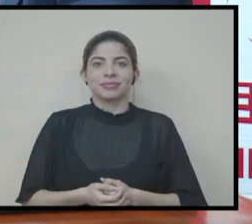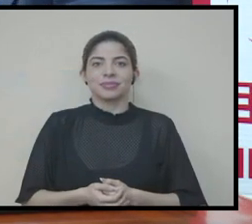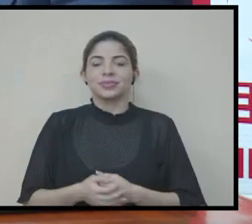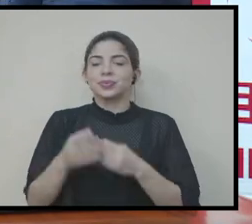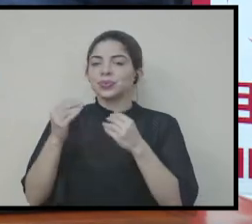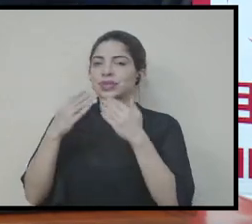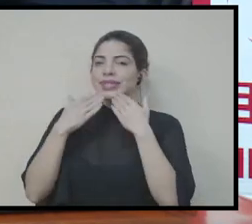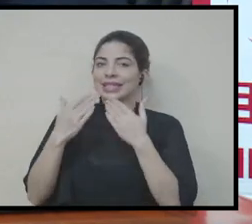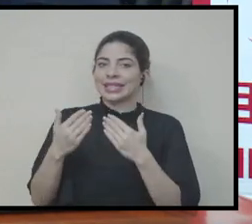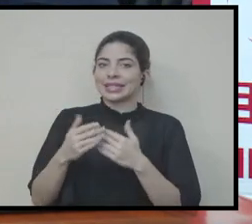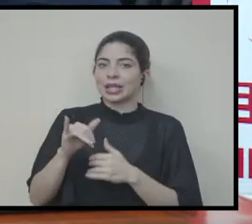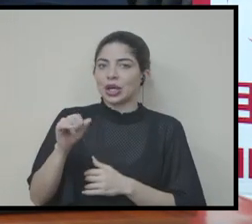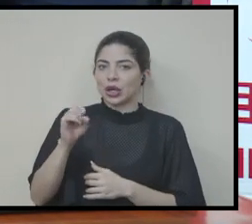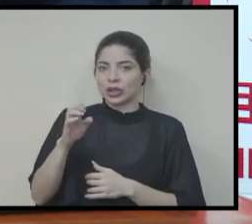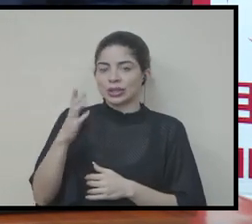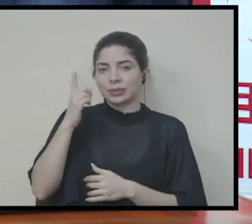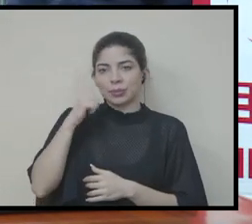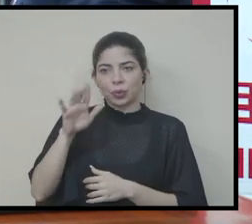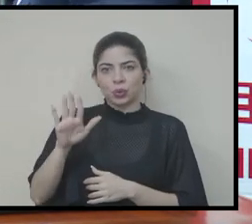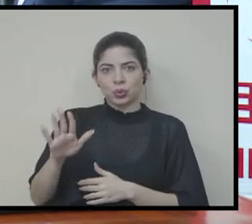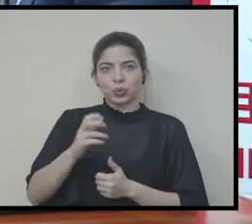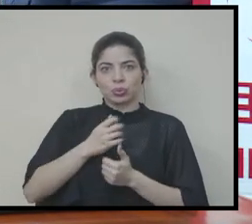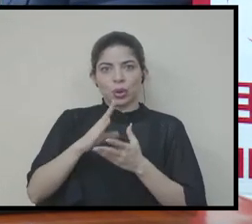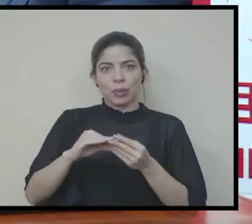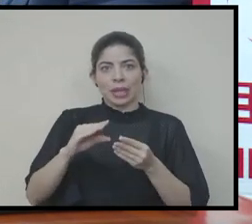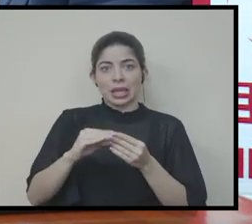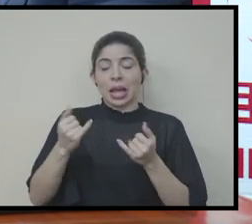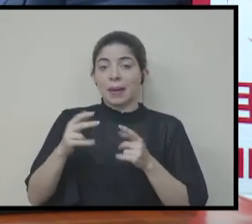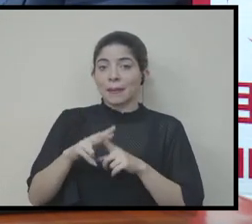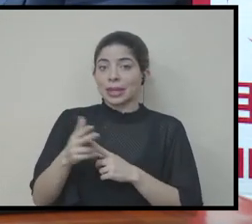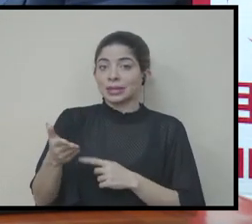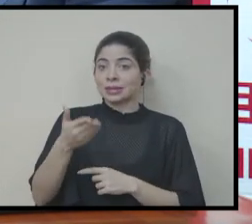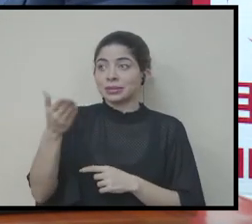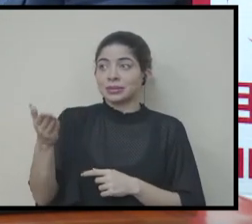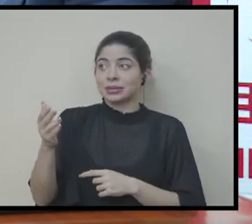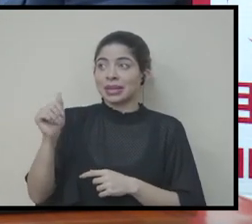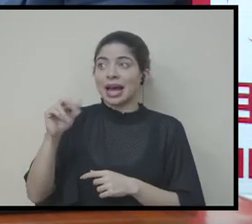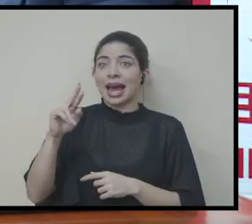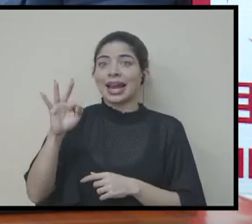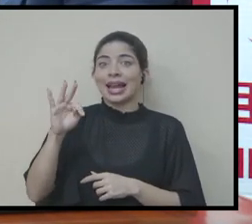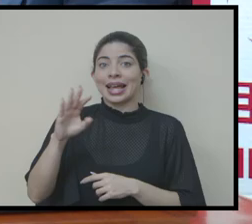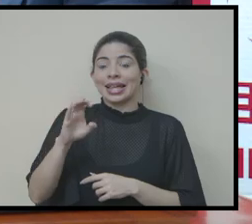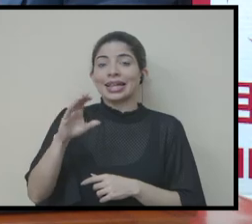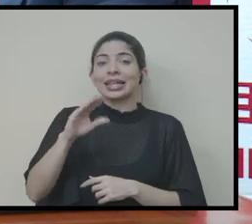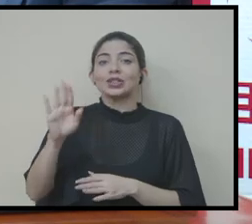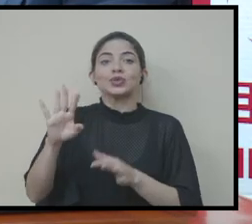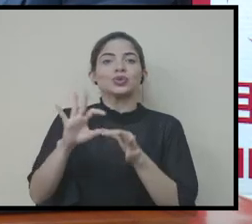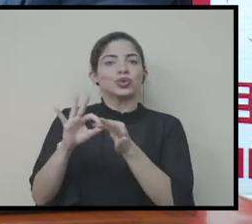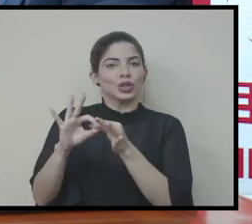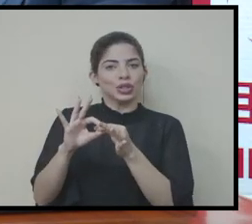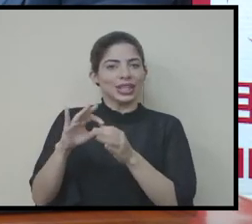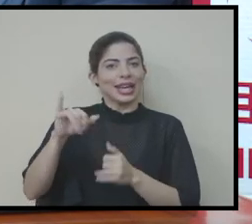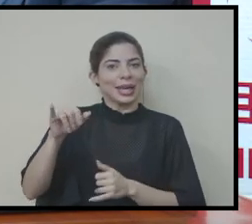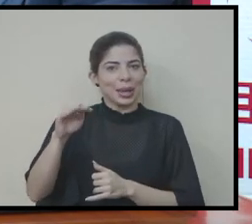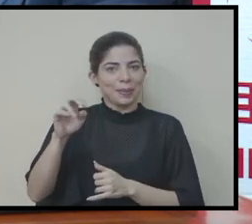Muchas gracias, don José, por su comentario. Empezaría también con doña Arlette y luego con su socia, con